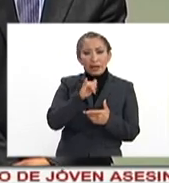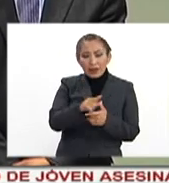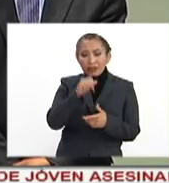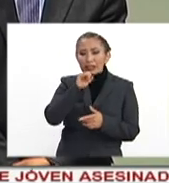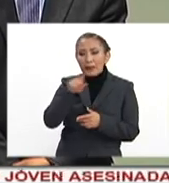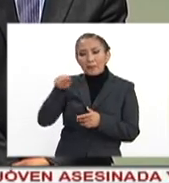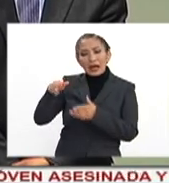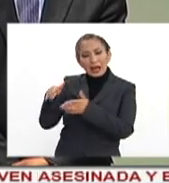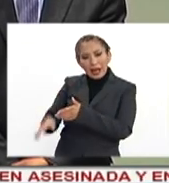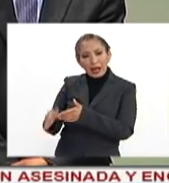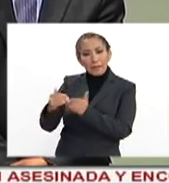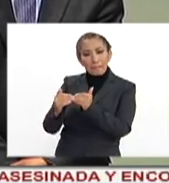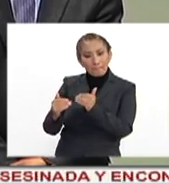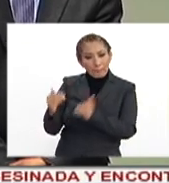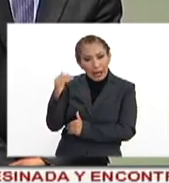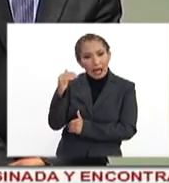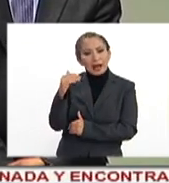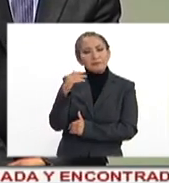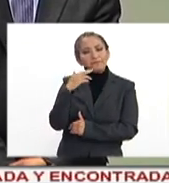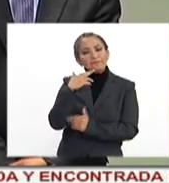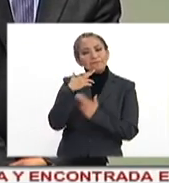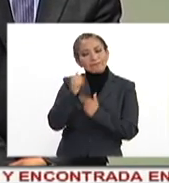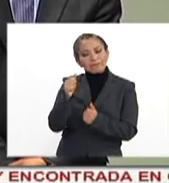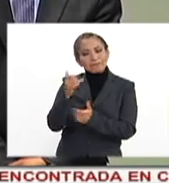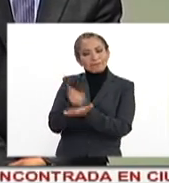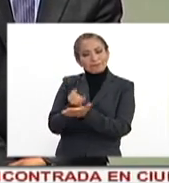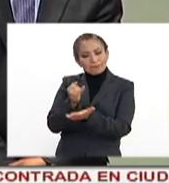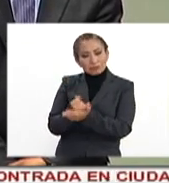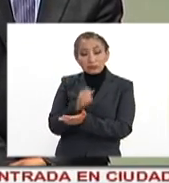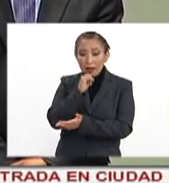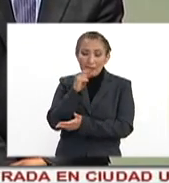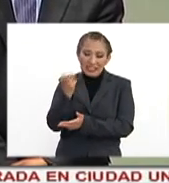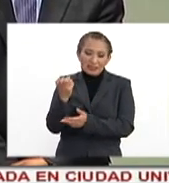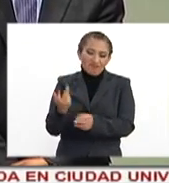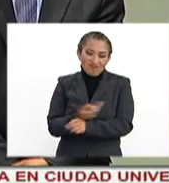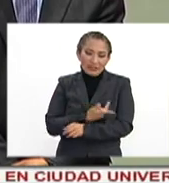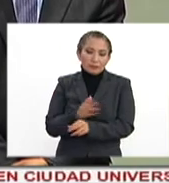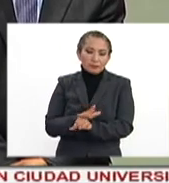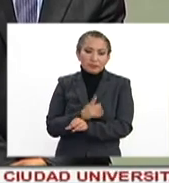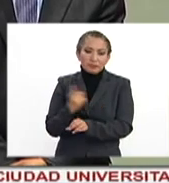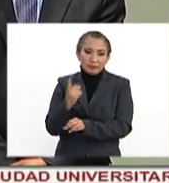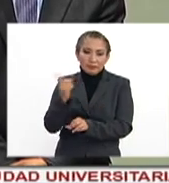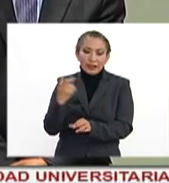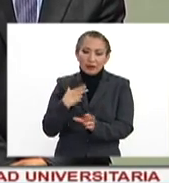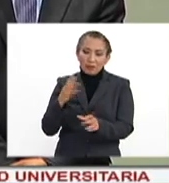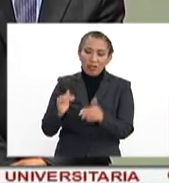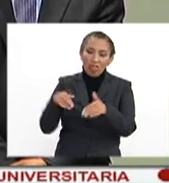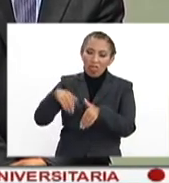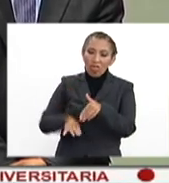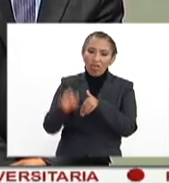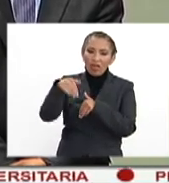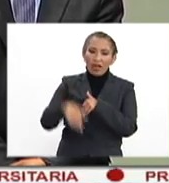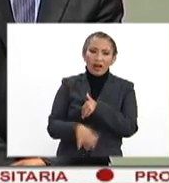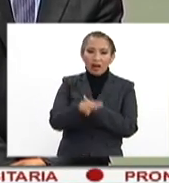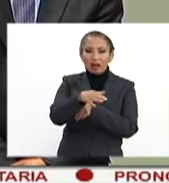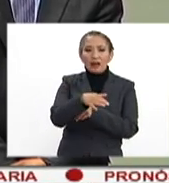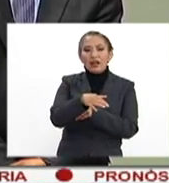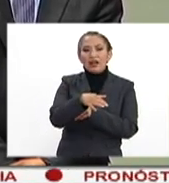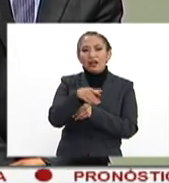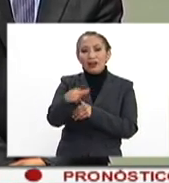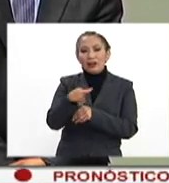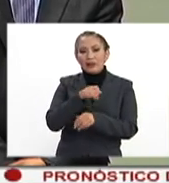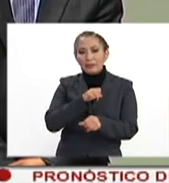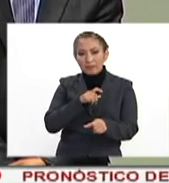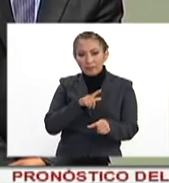en la vertiente de elevación fiscal, y ciertamente es un fenómeno que implica descomposición del tejido